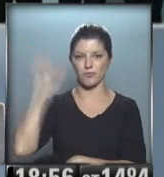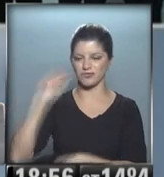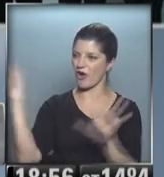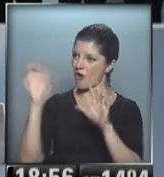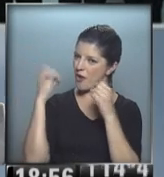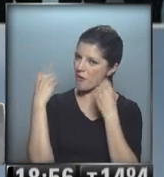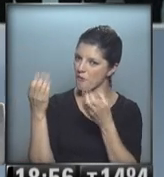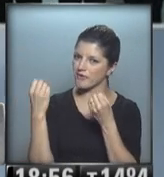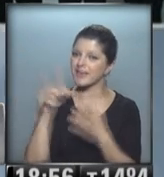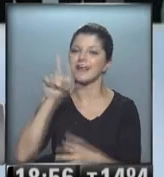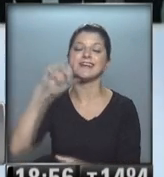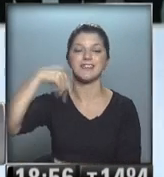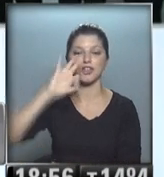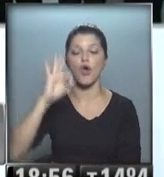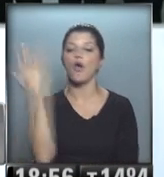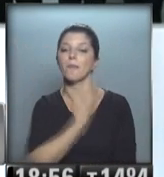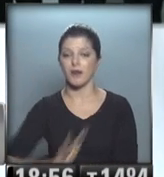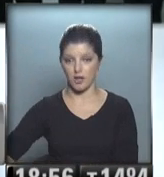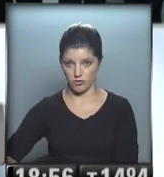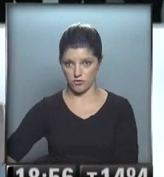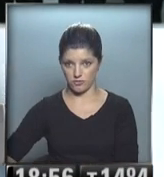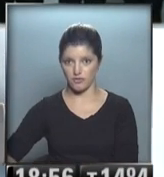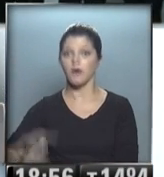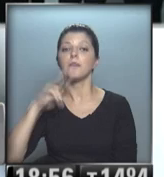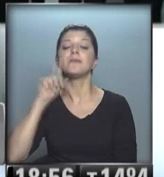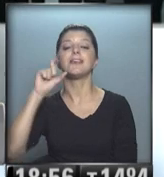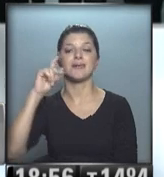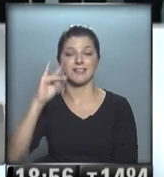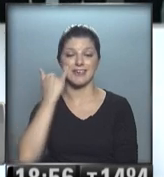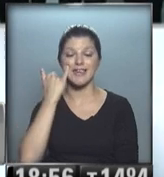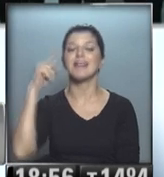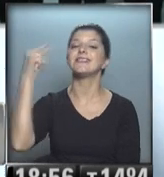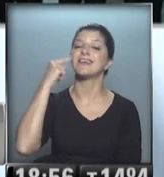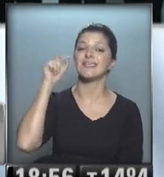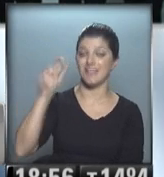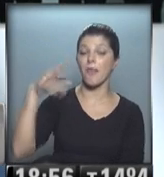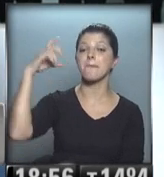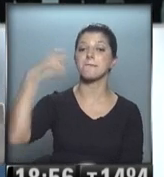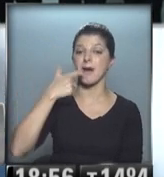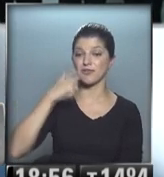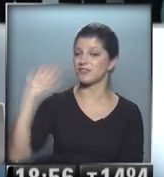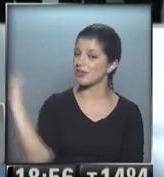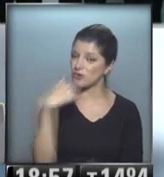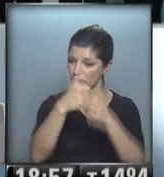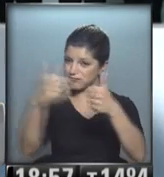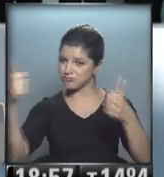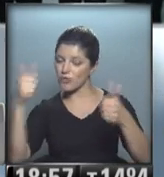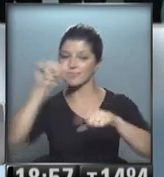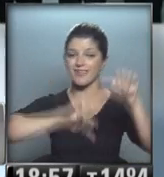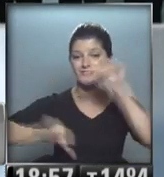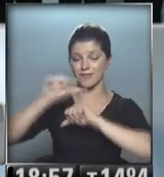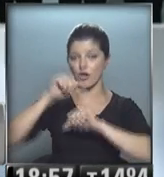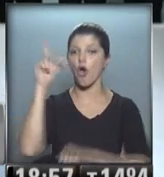Mendoza, Lino, gobernador, Viti Fayad, intendente de la ciudad de Mendoza y a todos los que los acompañan, científicos